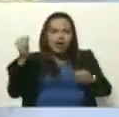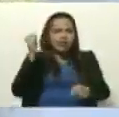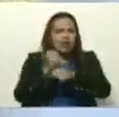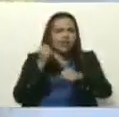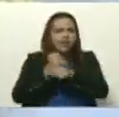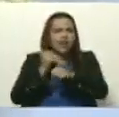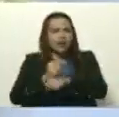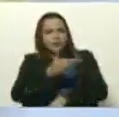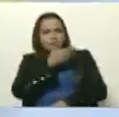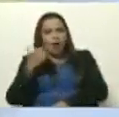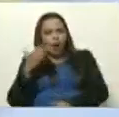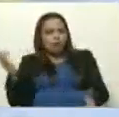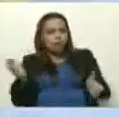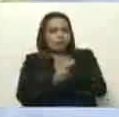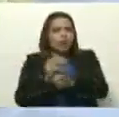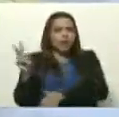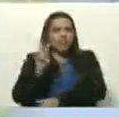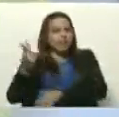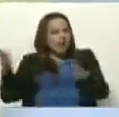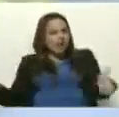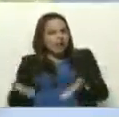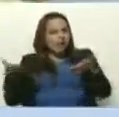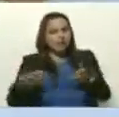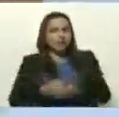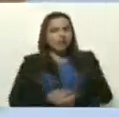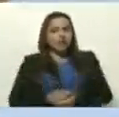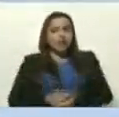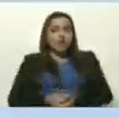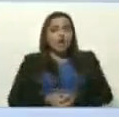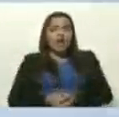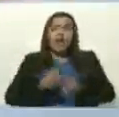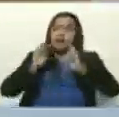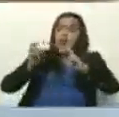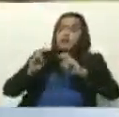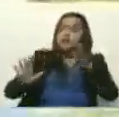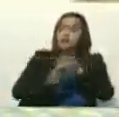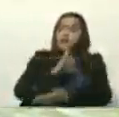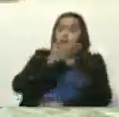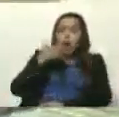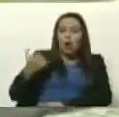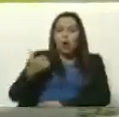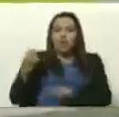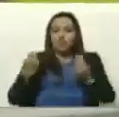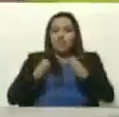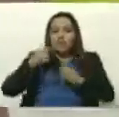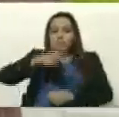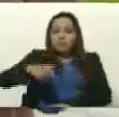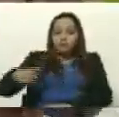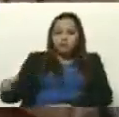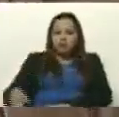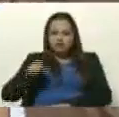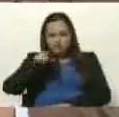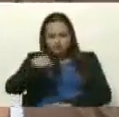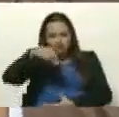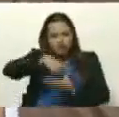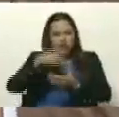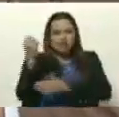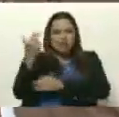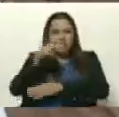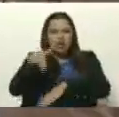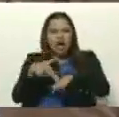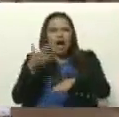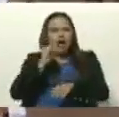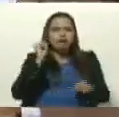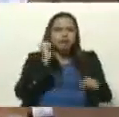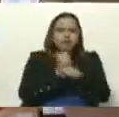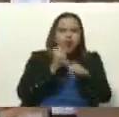de lograr esa venezuela potencia uno de los temas en la mejora de la calidad de la vida de la población roberto y tengo entendido que tú en el seno de la asamblea nacional estás trabajando